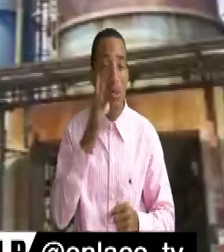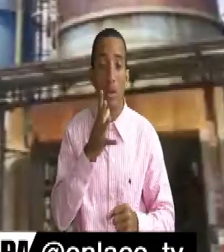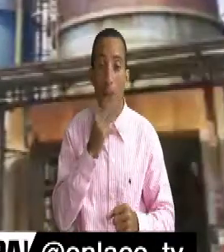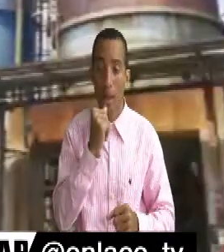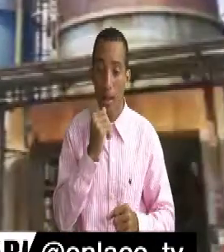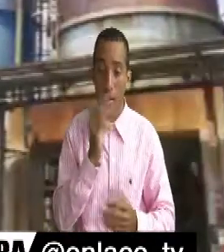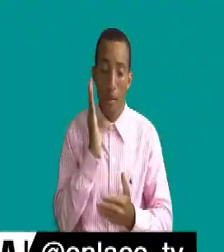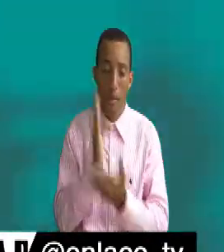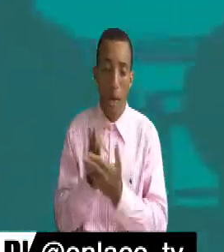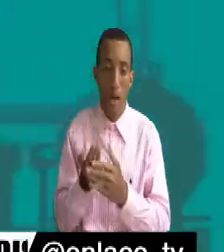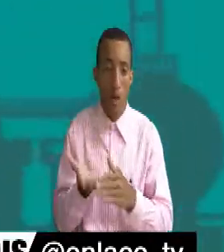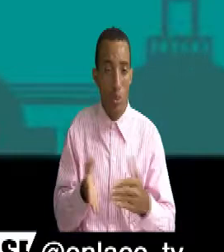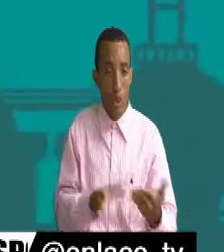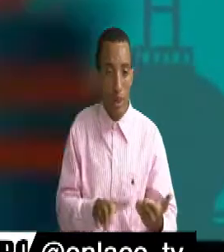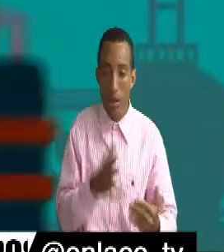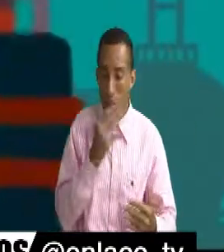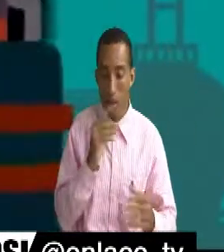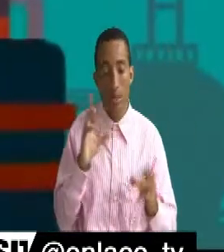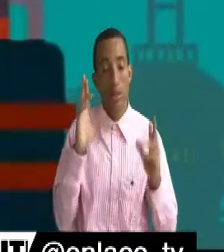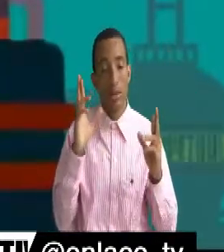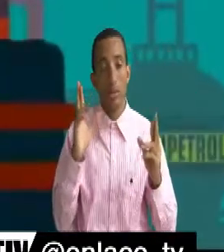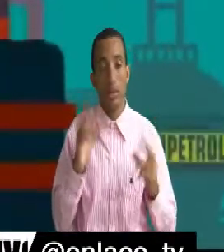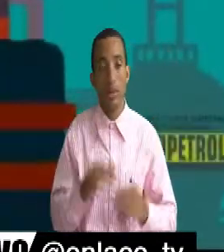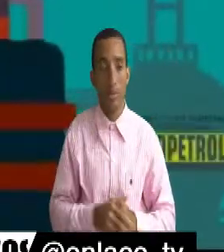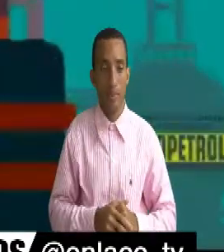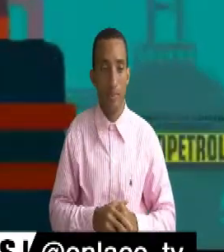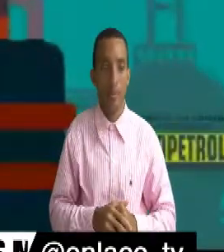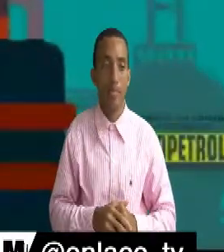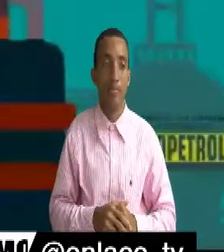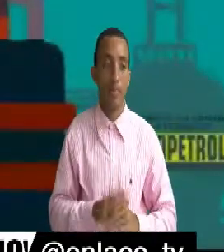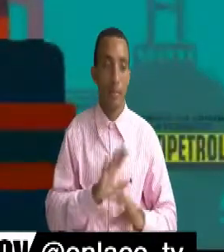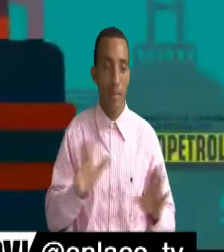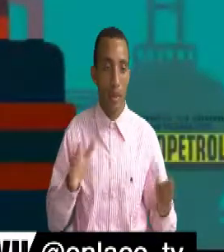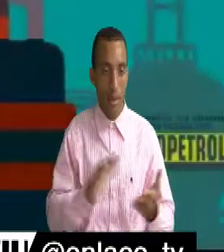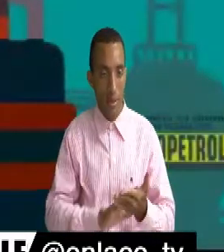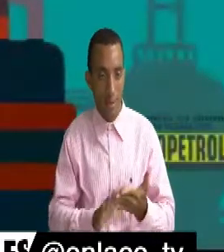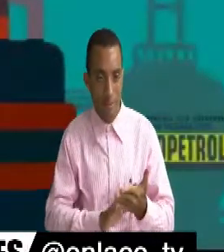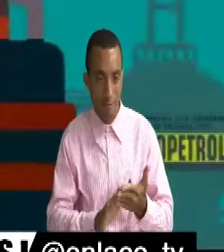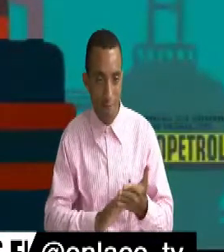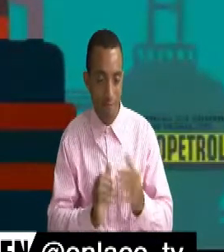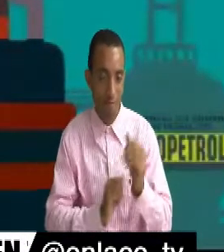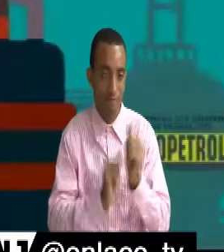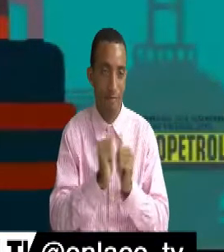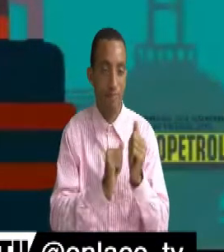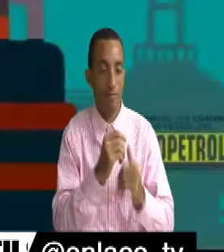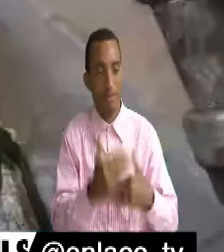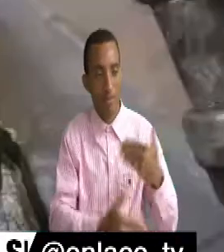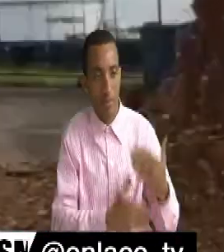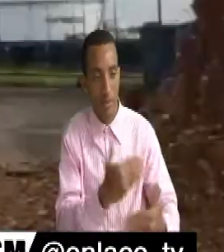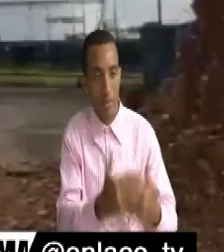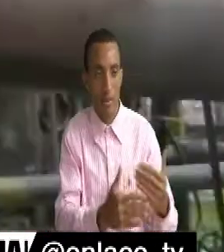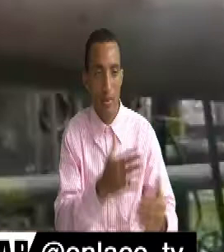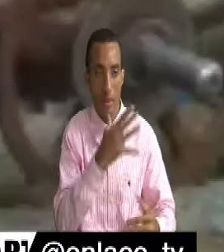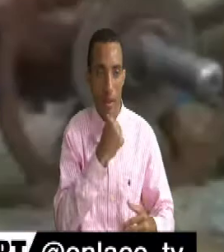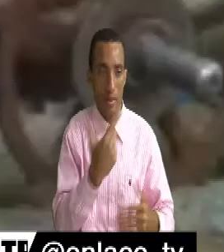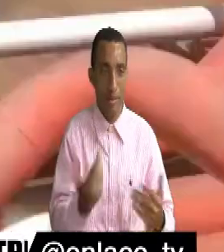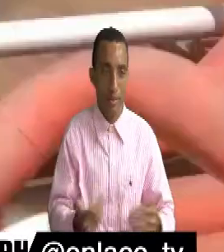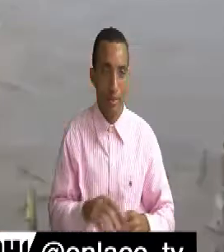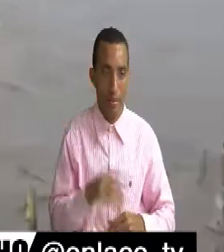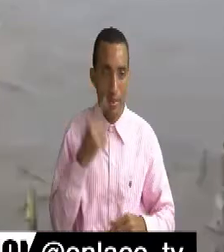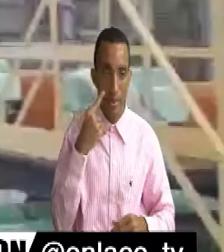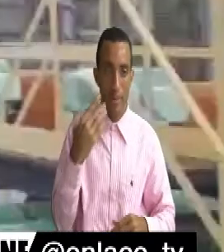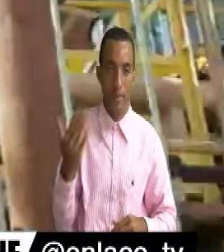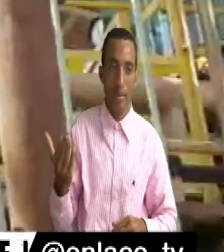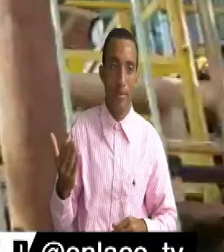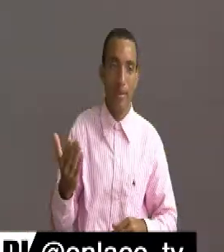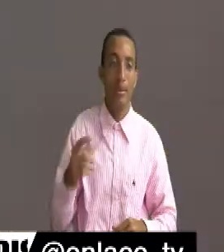esperar a que esto ocurra. En estos años se ha experimentado para mejorar el rendimiento de la refinería, pero los procesos no se logran asegurar y los hechos irrefutables lo demuestran. Se